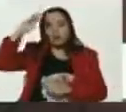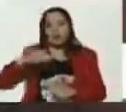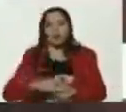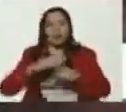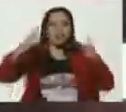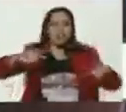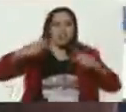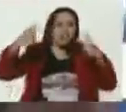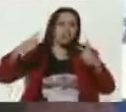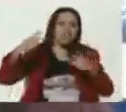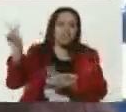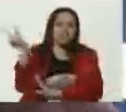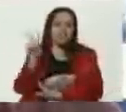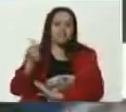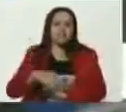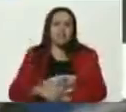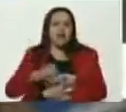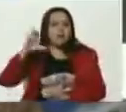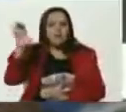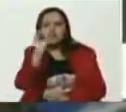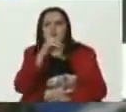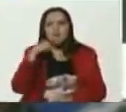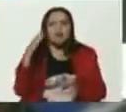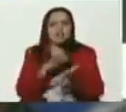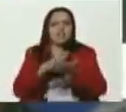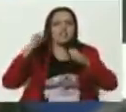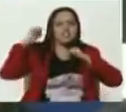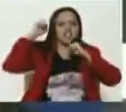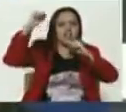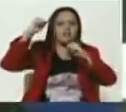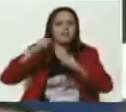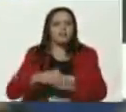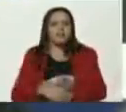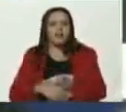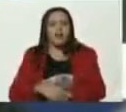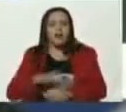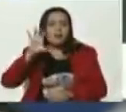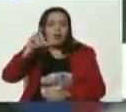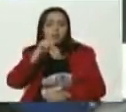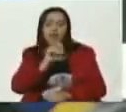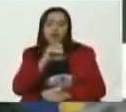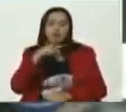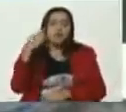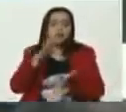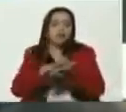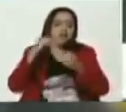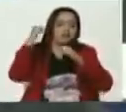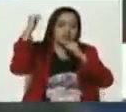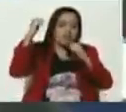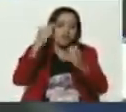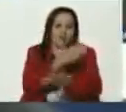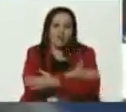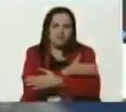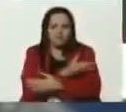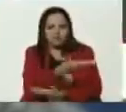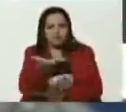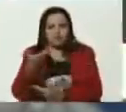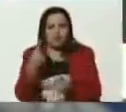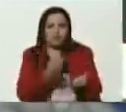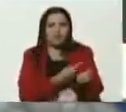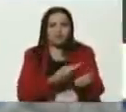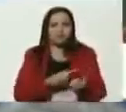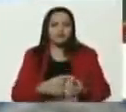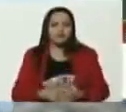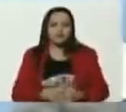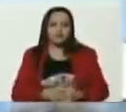Venezuela! ¡Patria o muerte! ¡Patria o muerte! Un abrazo, queridos hermanos. Queridas